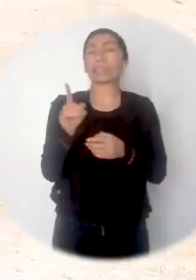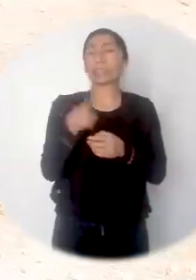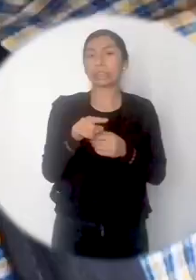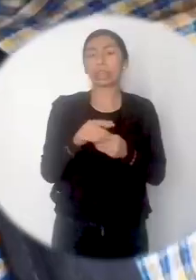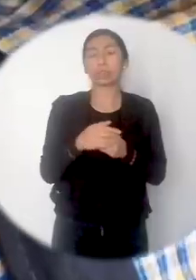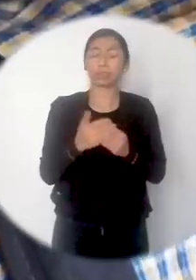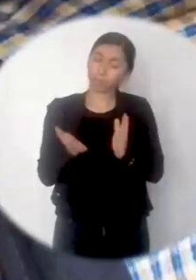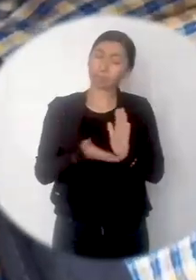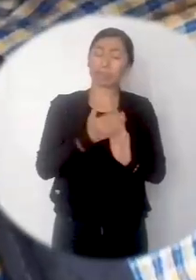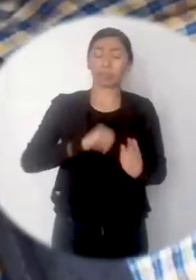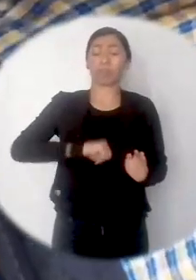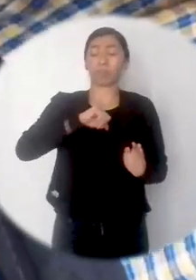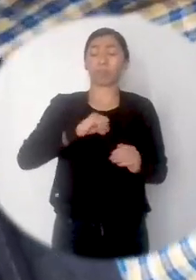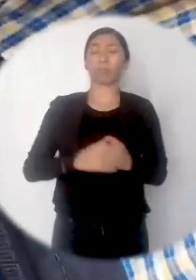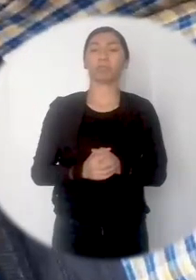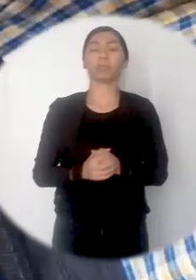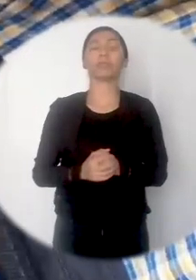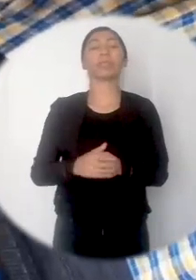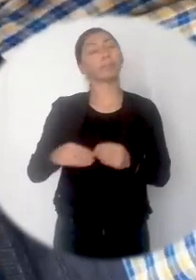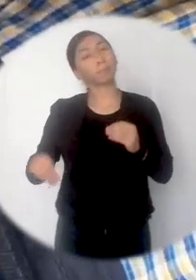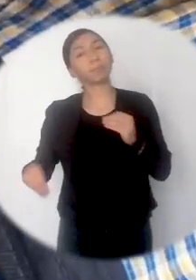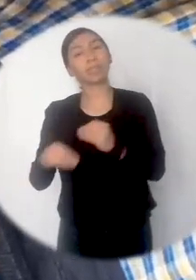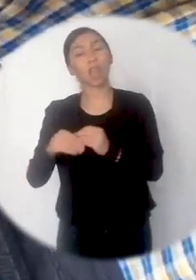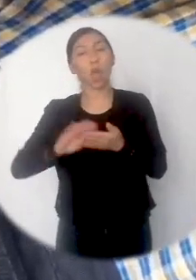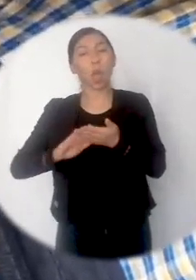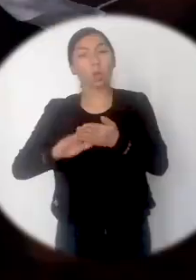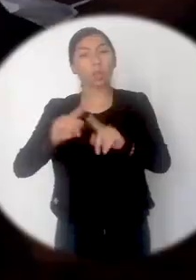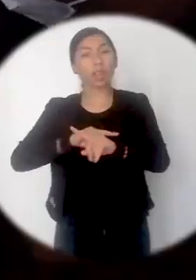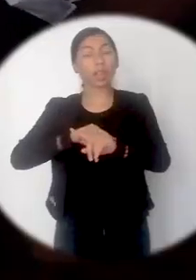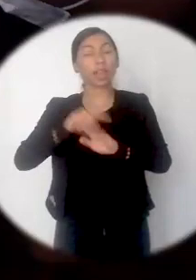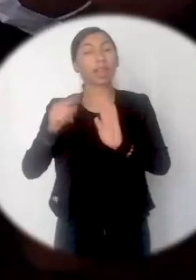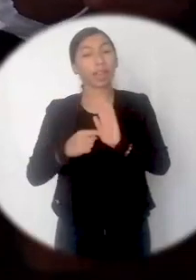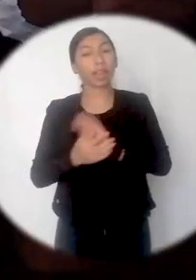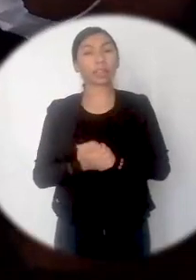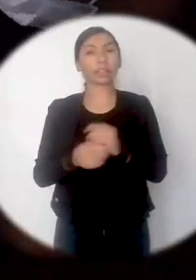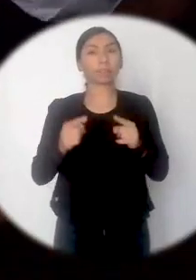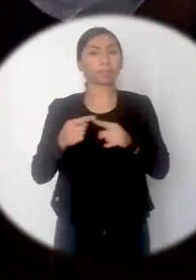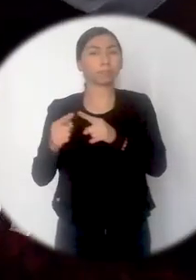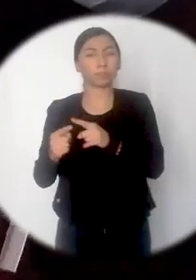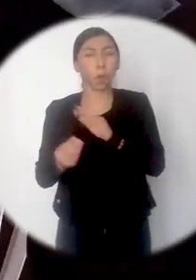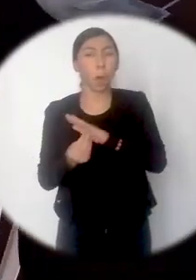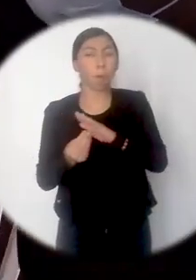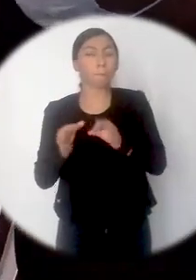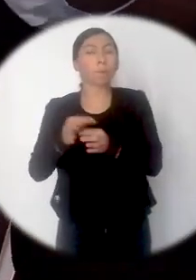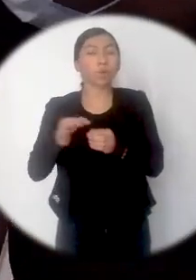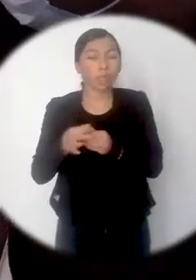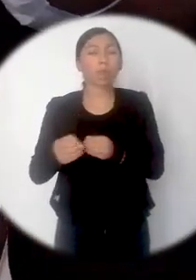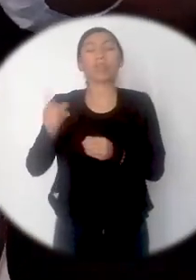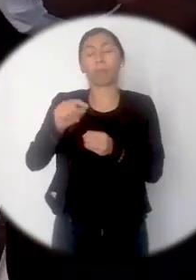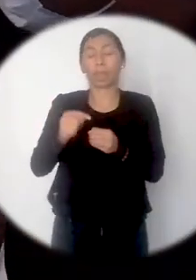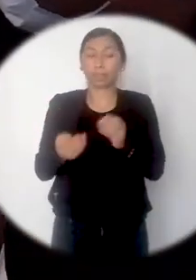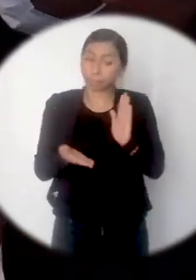médico para nuestro corregimiento, pues es un orgullo. Además del proceso de reparación integral a las víctimas de Suratá y otros municipios, la